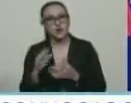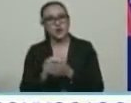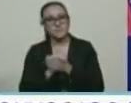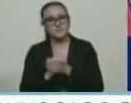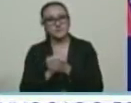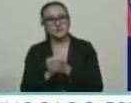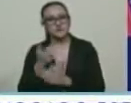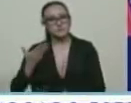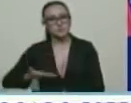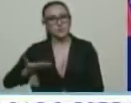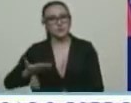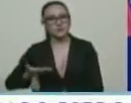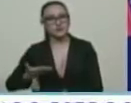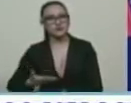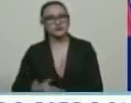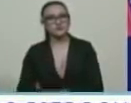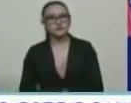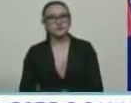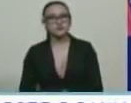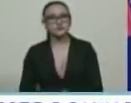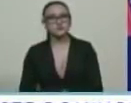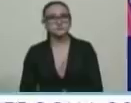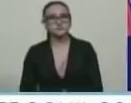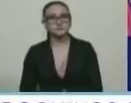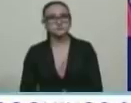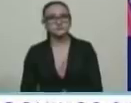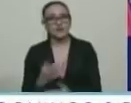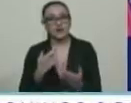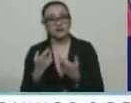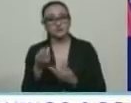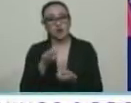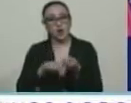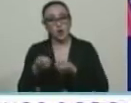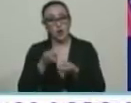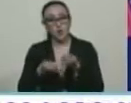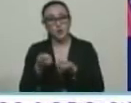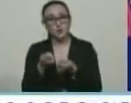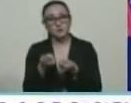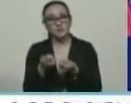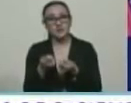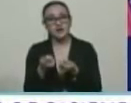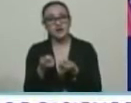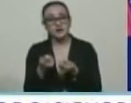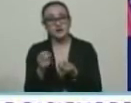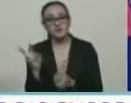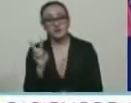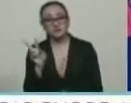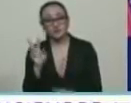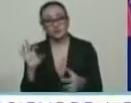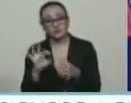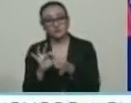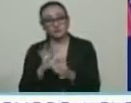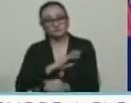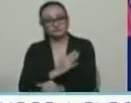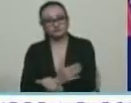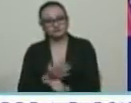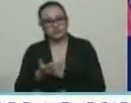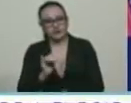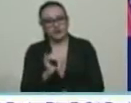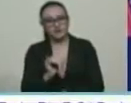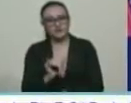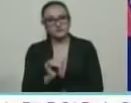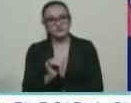amistad. Y las relaciones económicas con Venezuela tienen un gran potencial